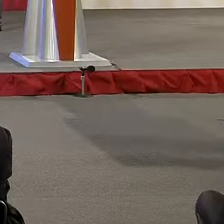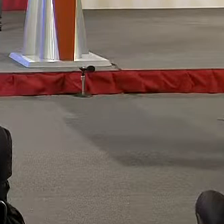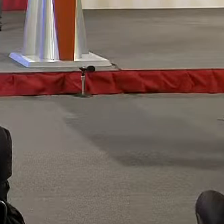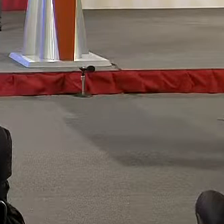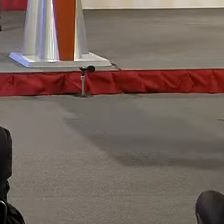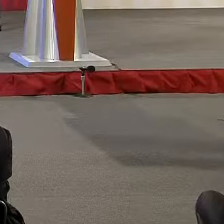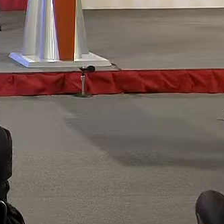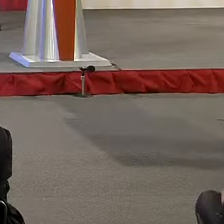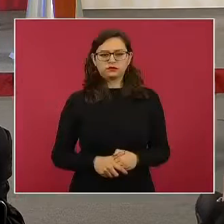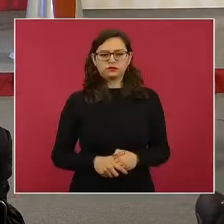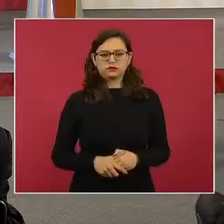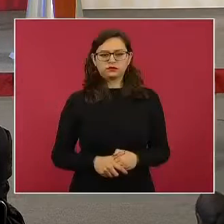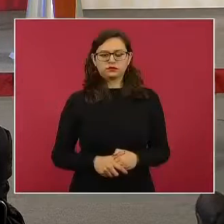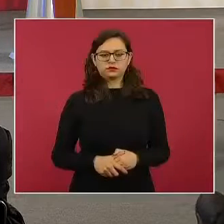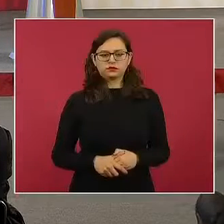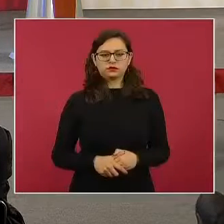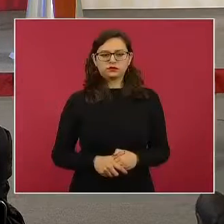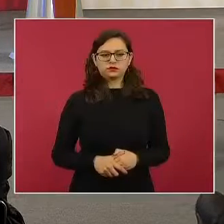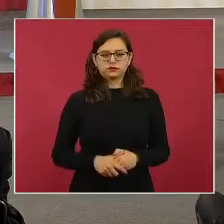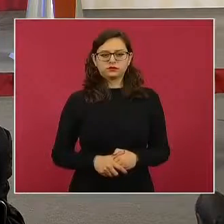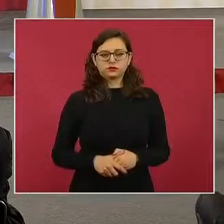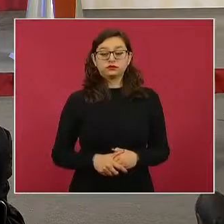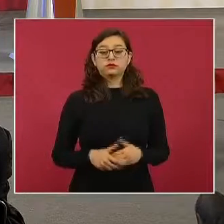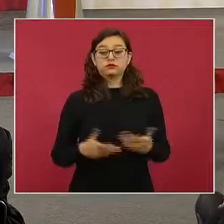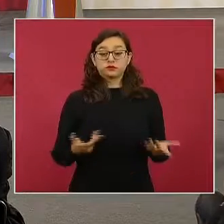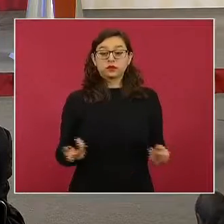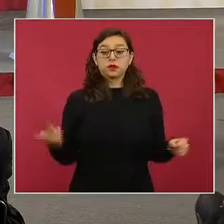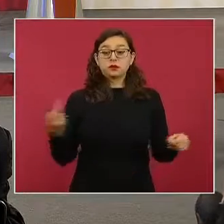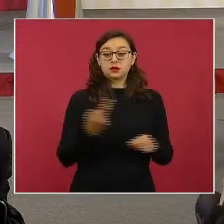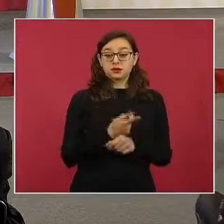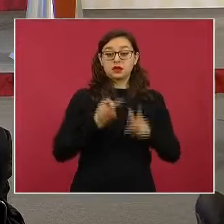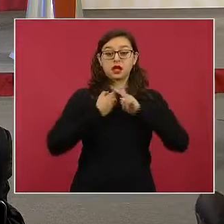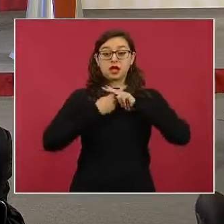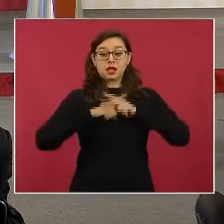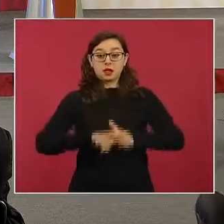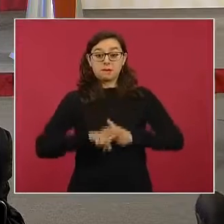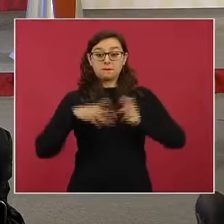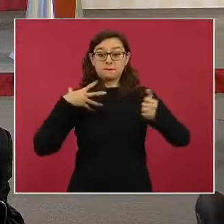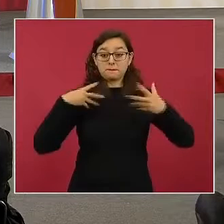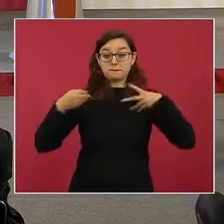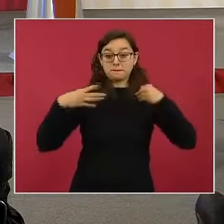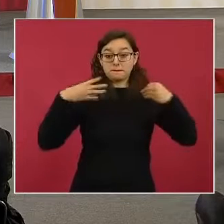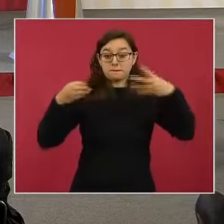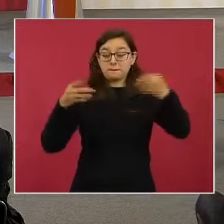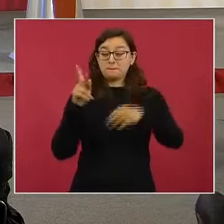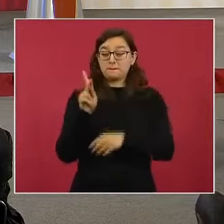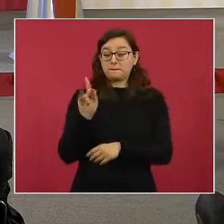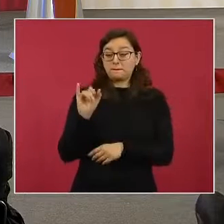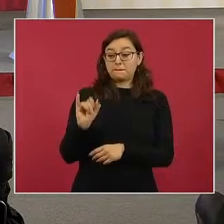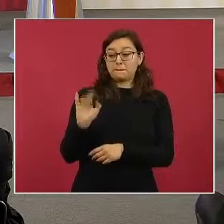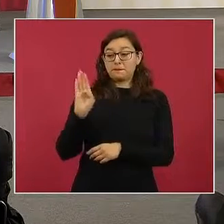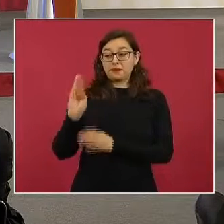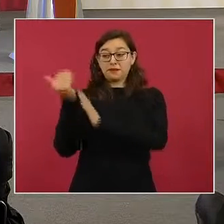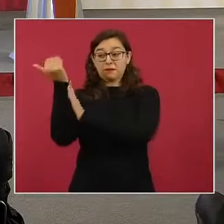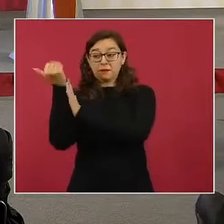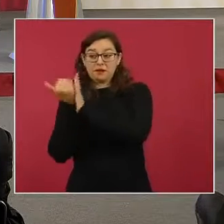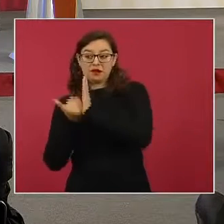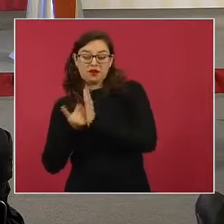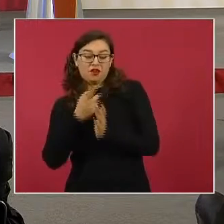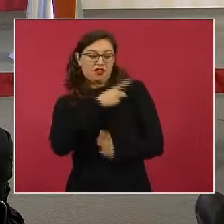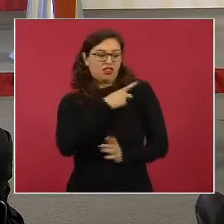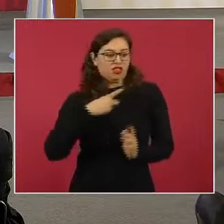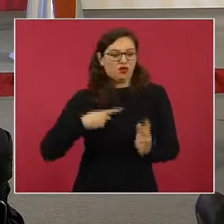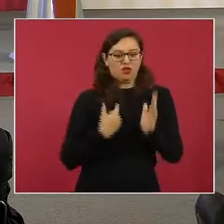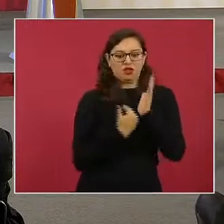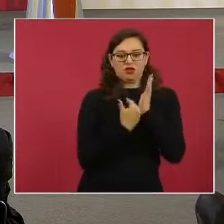Posteriormente, derivado de la caída del PIB por la crisis del COVID, subimos a 51.7%, pero ya se confirma la reducción